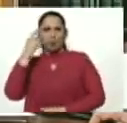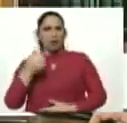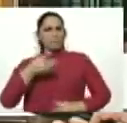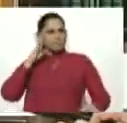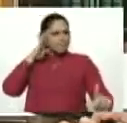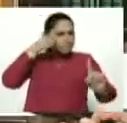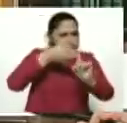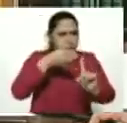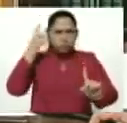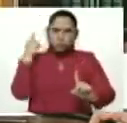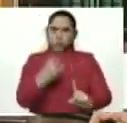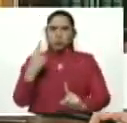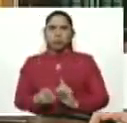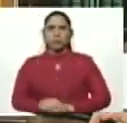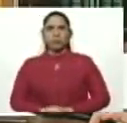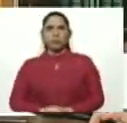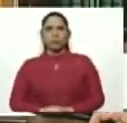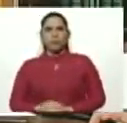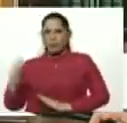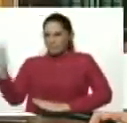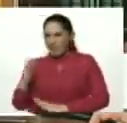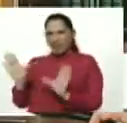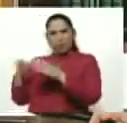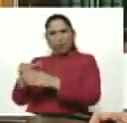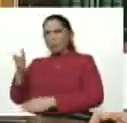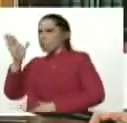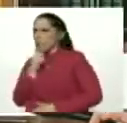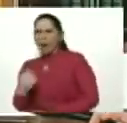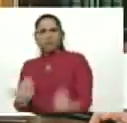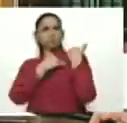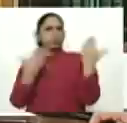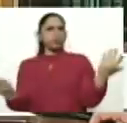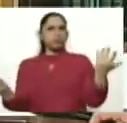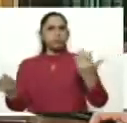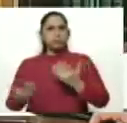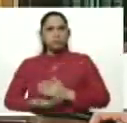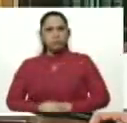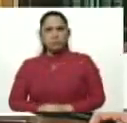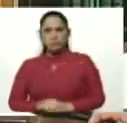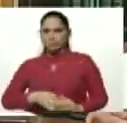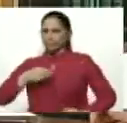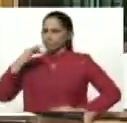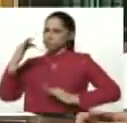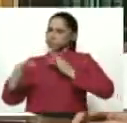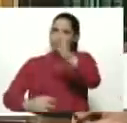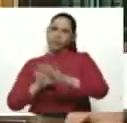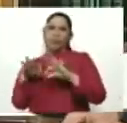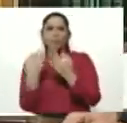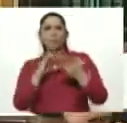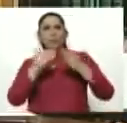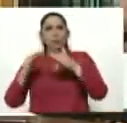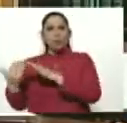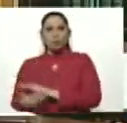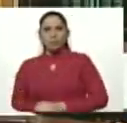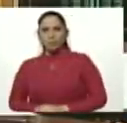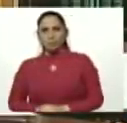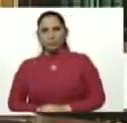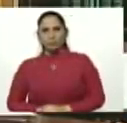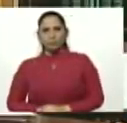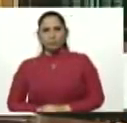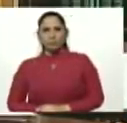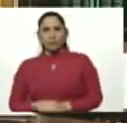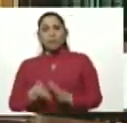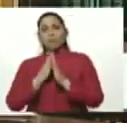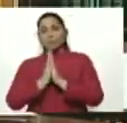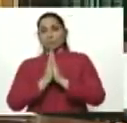a esto. Para que venga un grupo irresponsable a contaminar a la familia y a la comunidad. Yo le